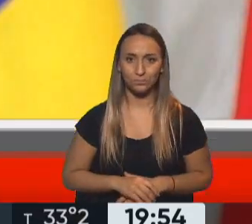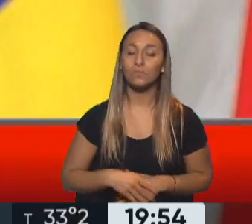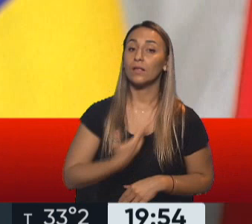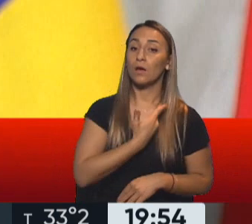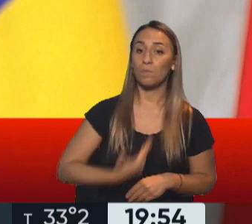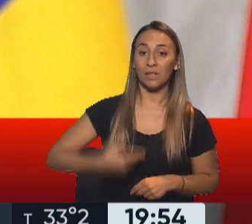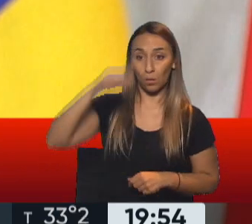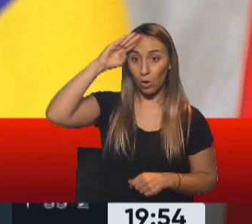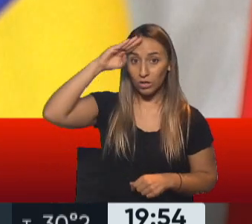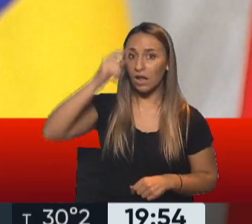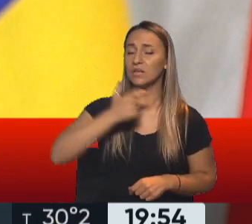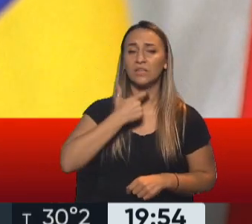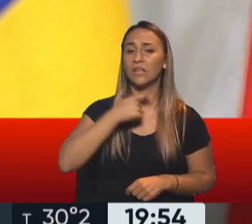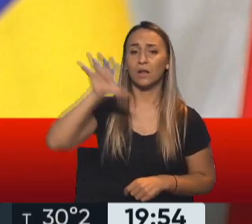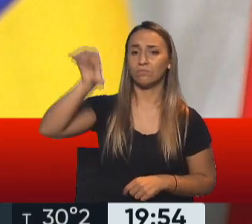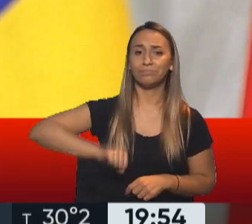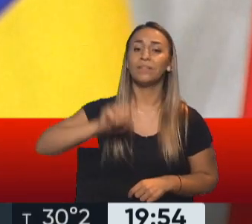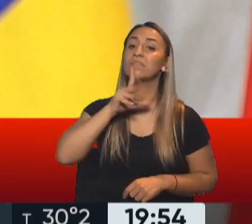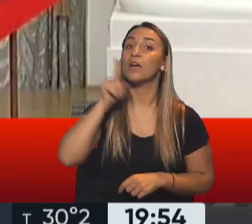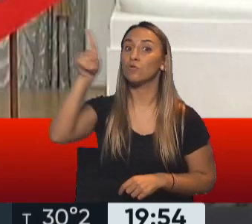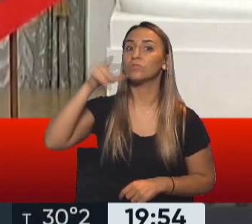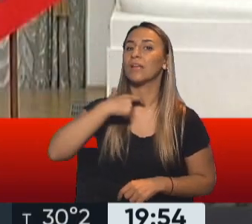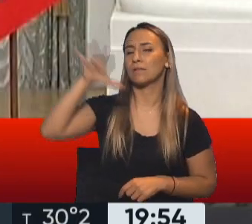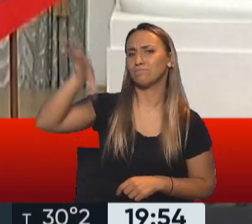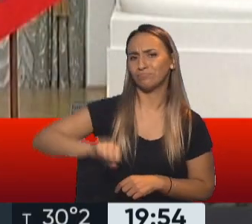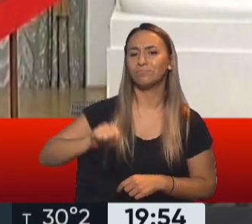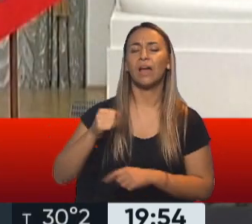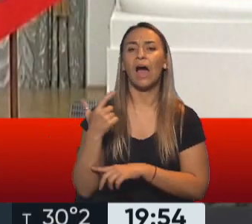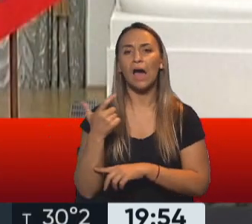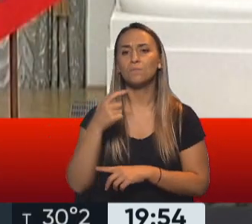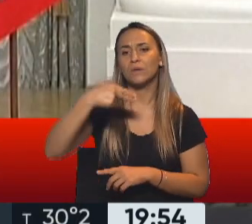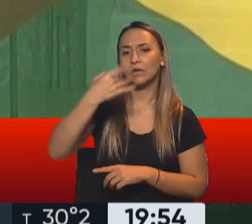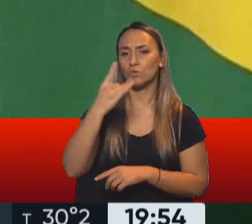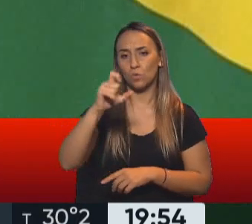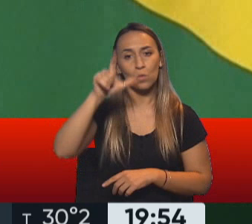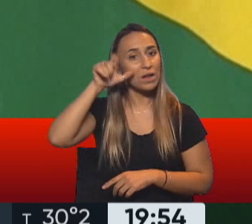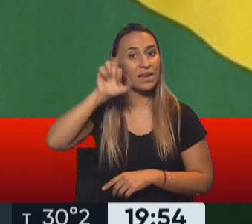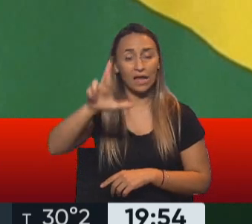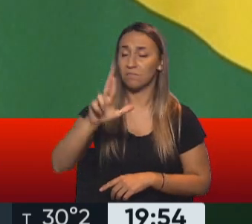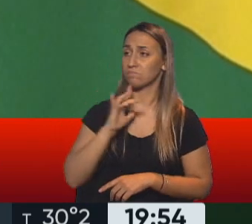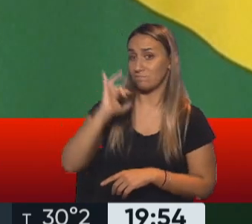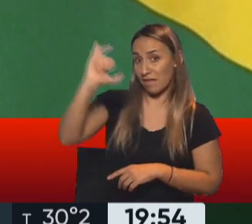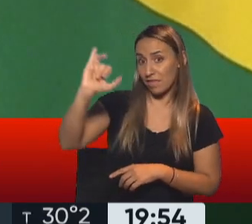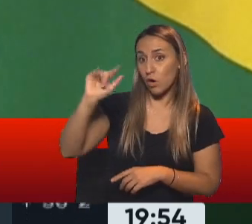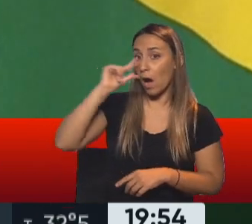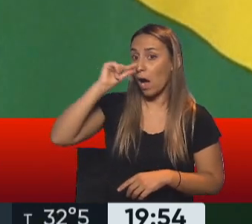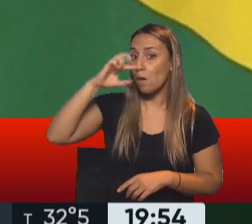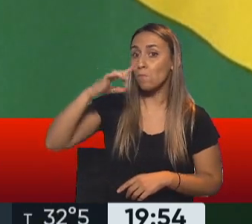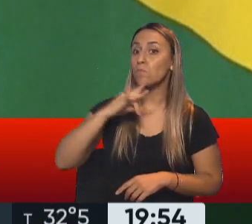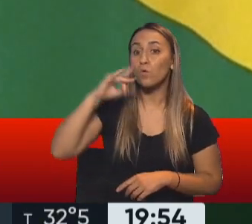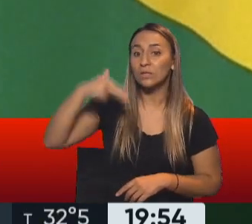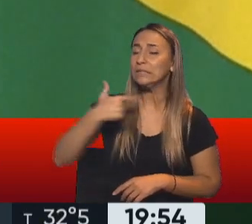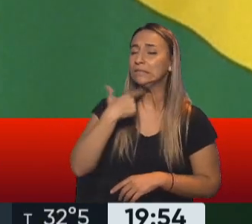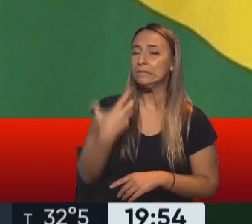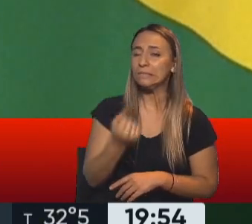Bolsonaro quiere reactores nucleares rusos. El presidente de Brasil le manifestó a Vladimir Putin su interés en adquirir